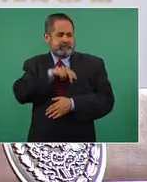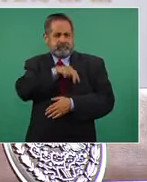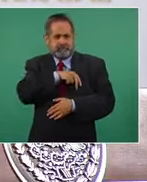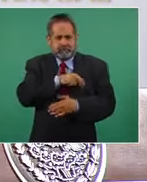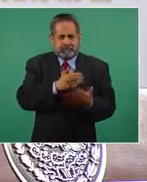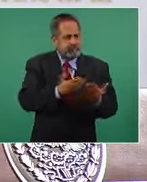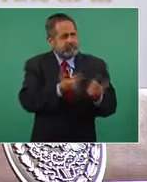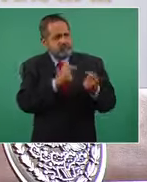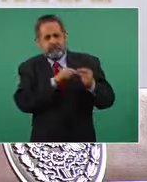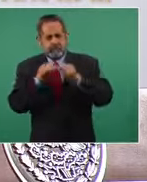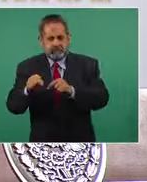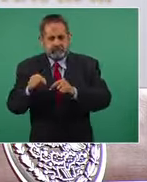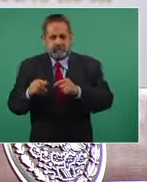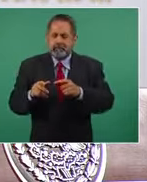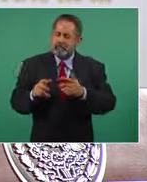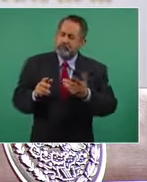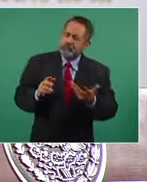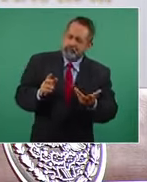pero hay